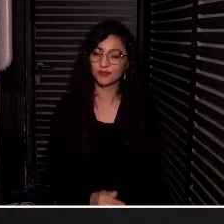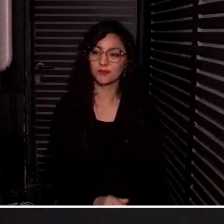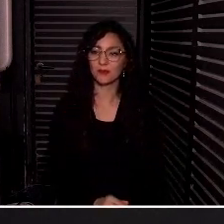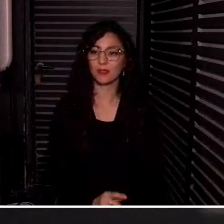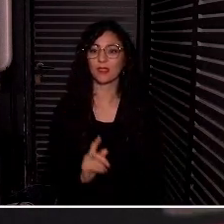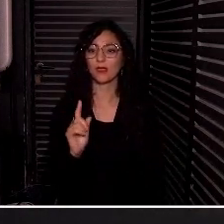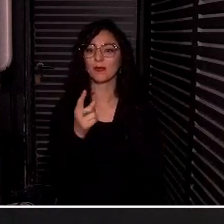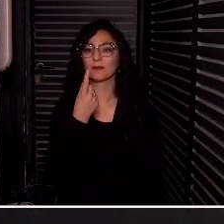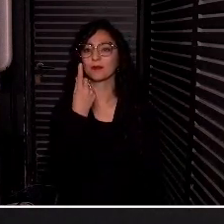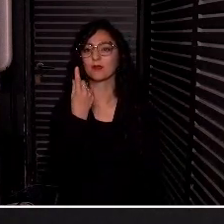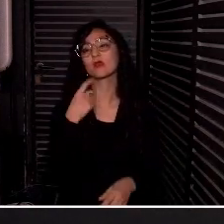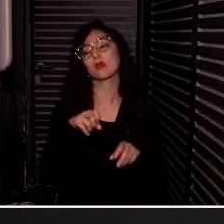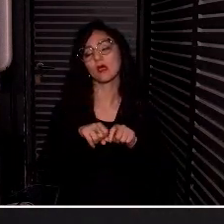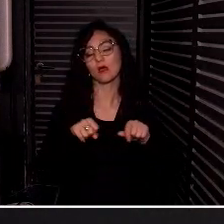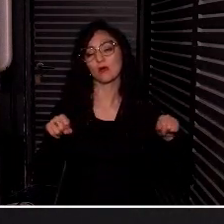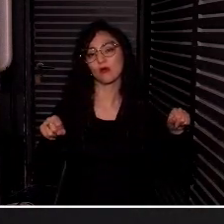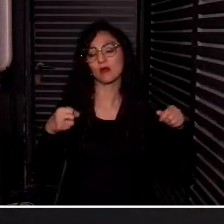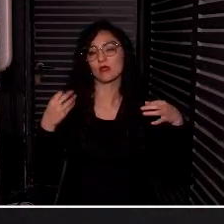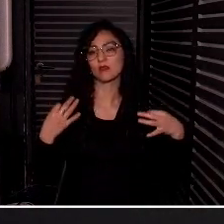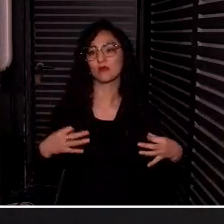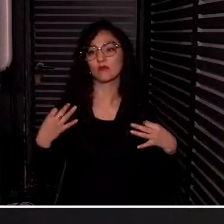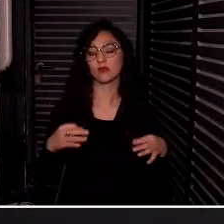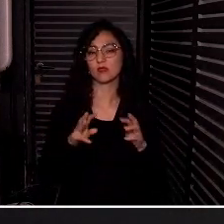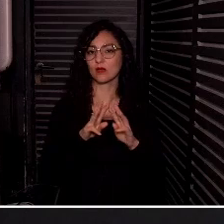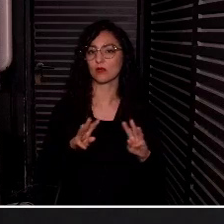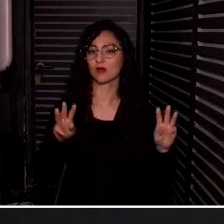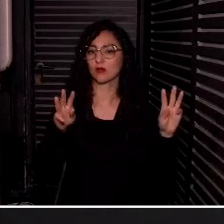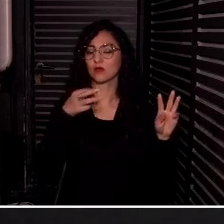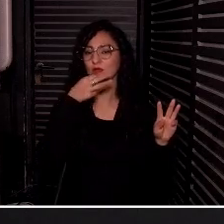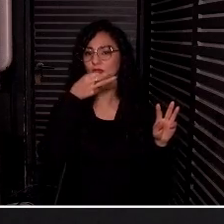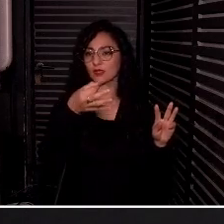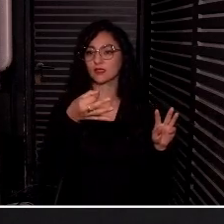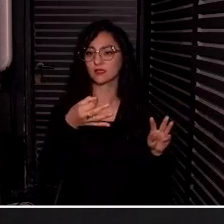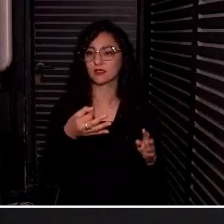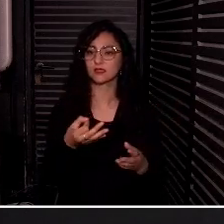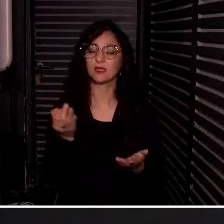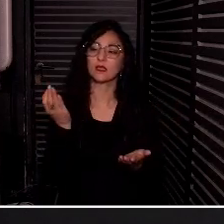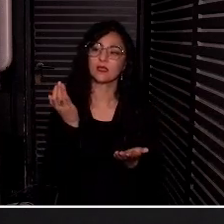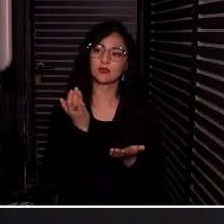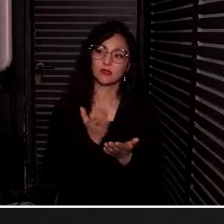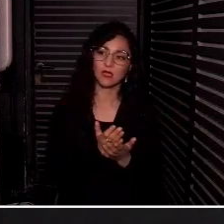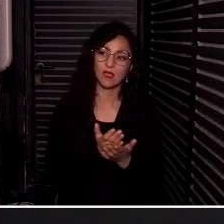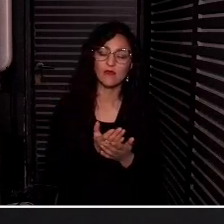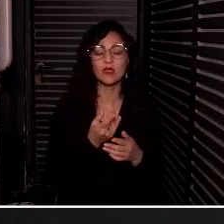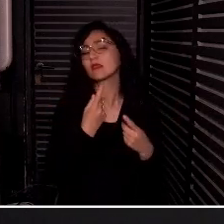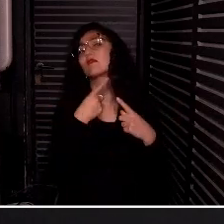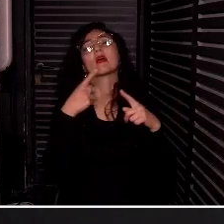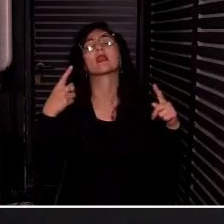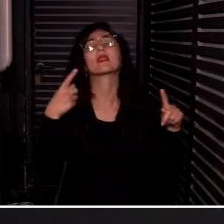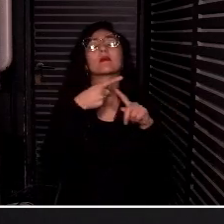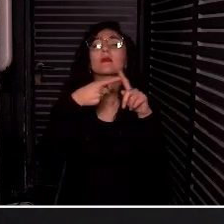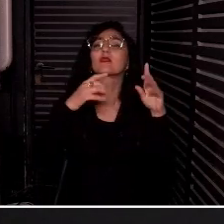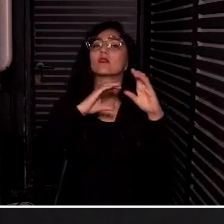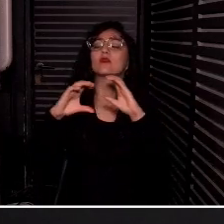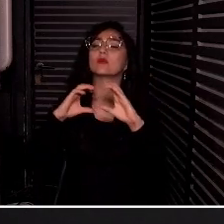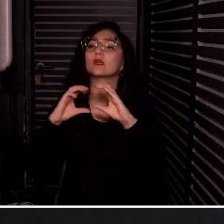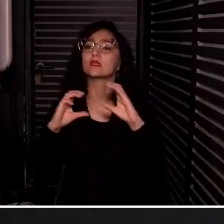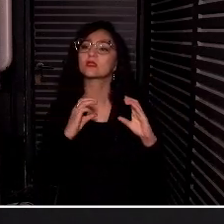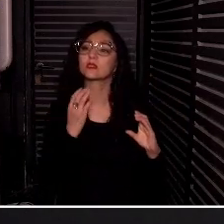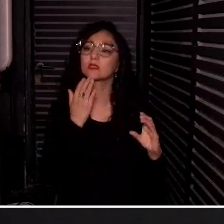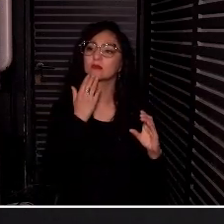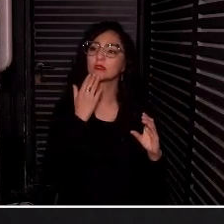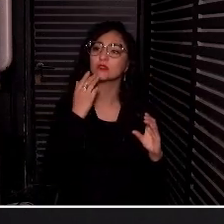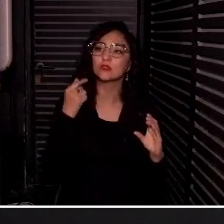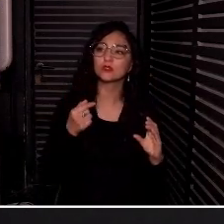primero Estoy totalmente de acuerdo con lo que dice UNESCO no hay nada mejor que tener tarea de medios yo el aprendizaje que tengo de